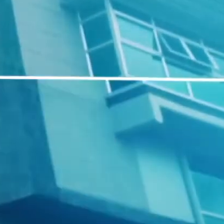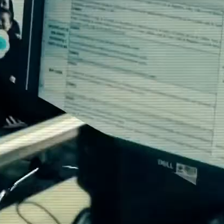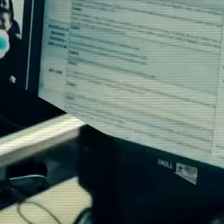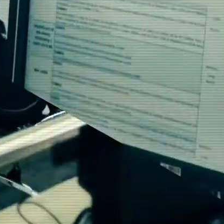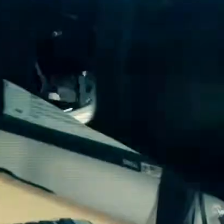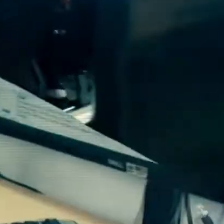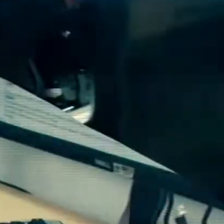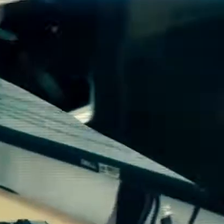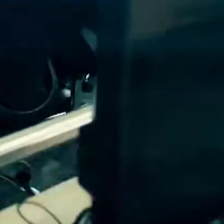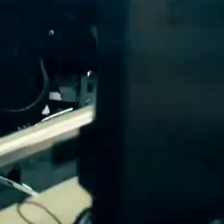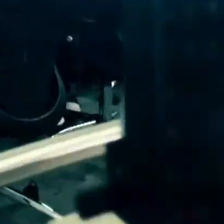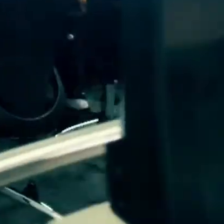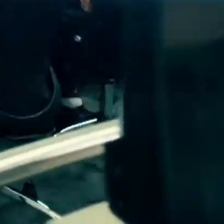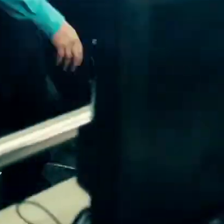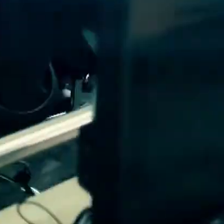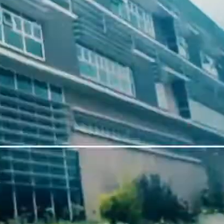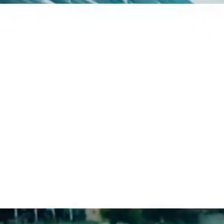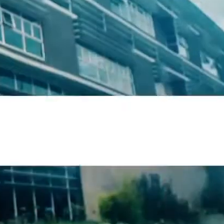Música